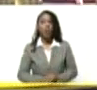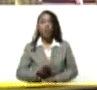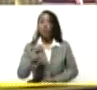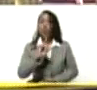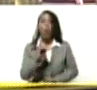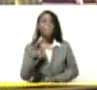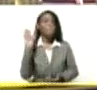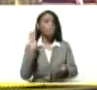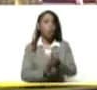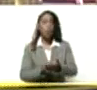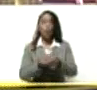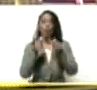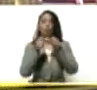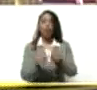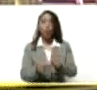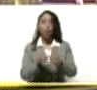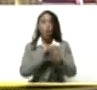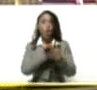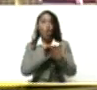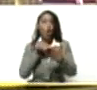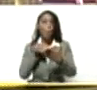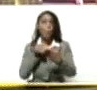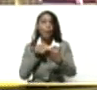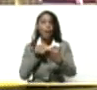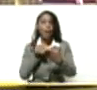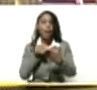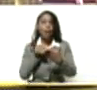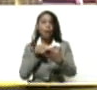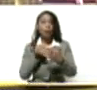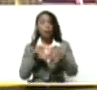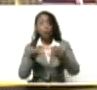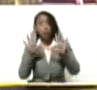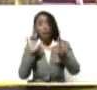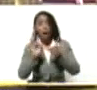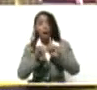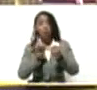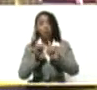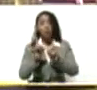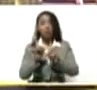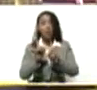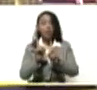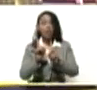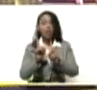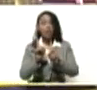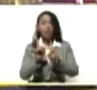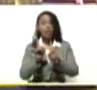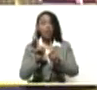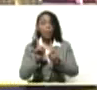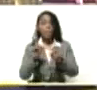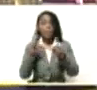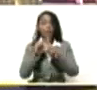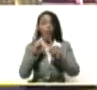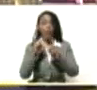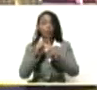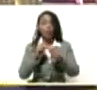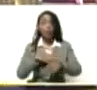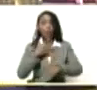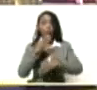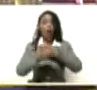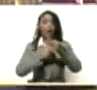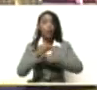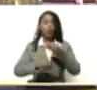No podemos quedarnos, inclusive, en algunas definiciones que pudieron haberse